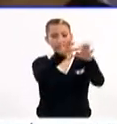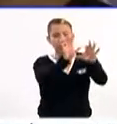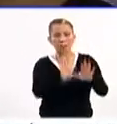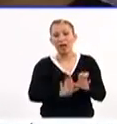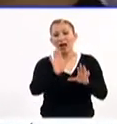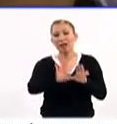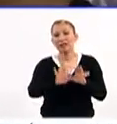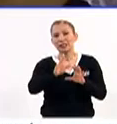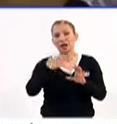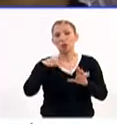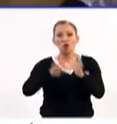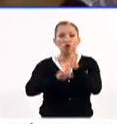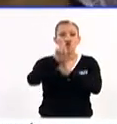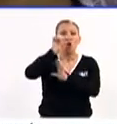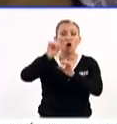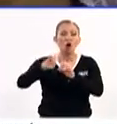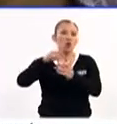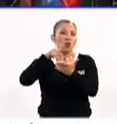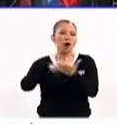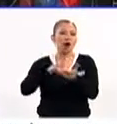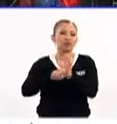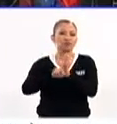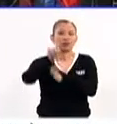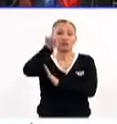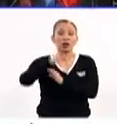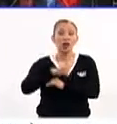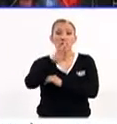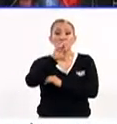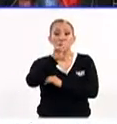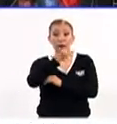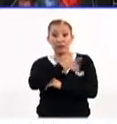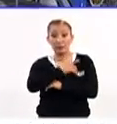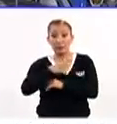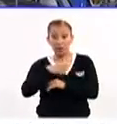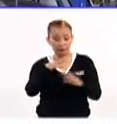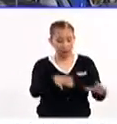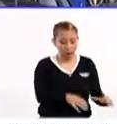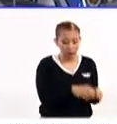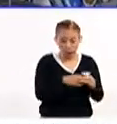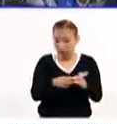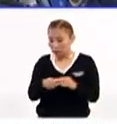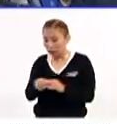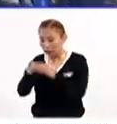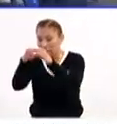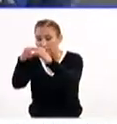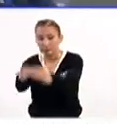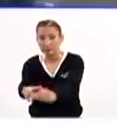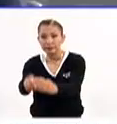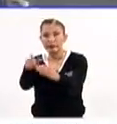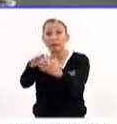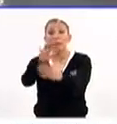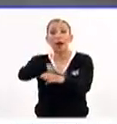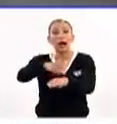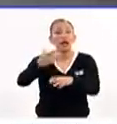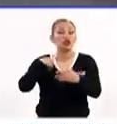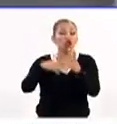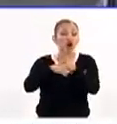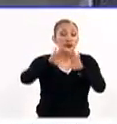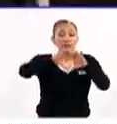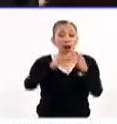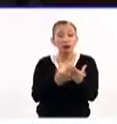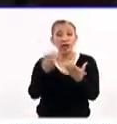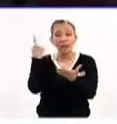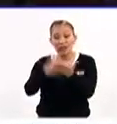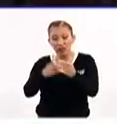simulan naves espaciales o cohetes espaciales. Los robots tienen que recoger, transportar y depositar el mayor número de pelotas